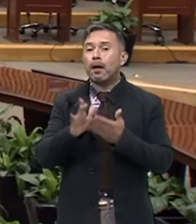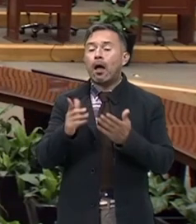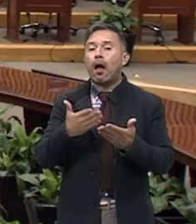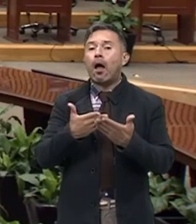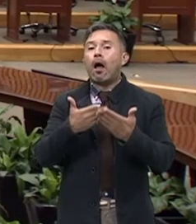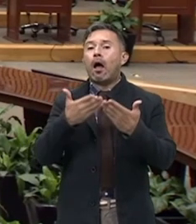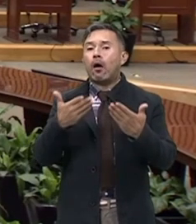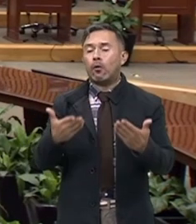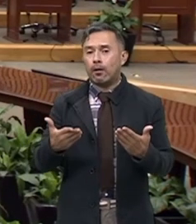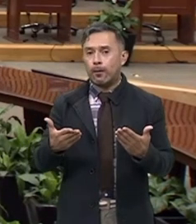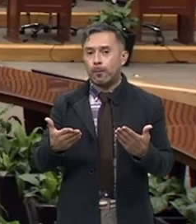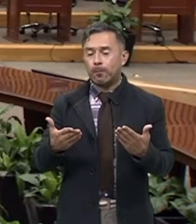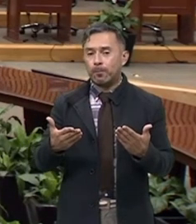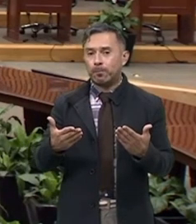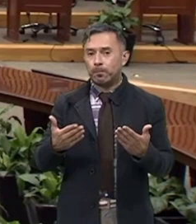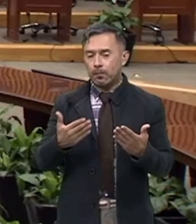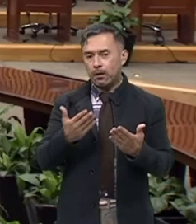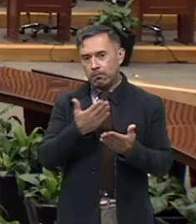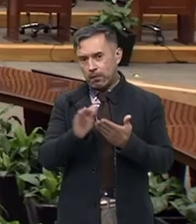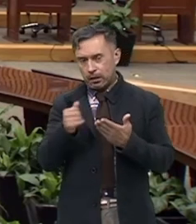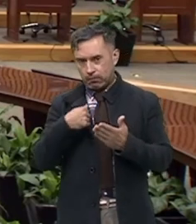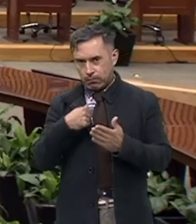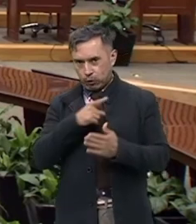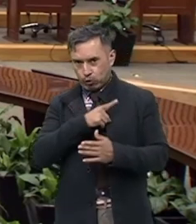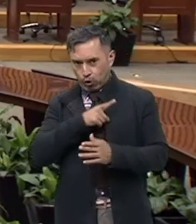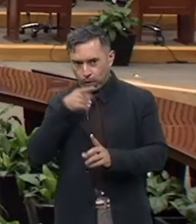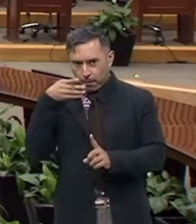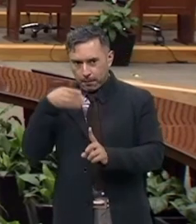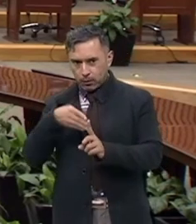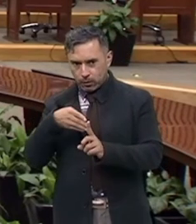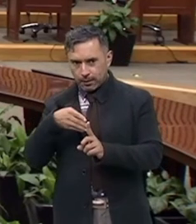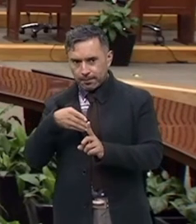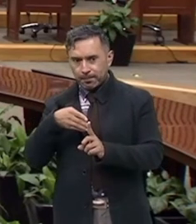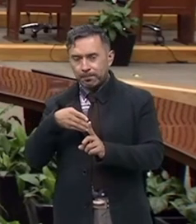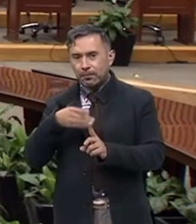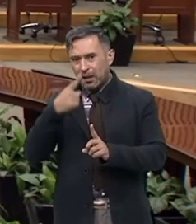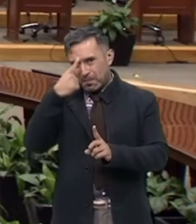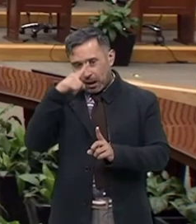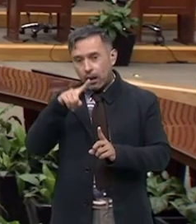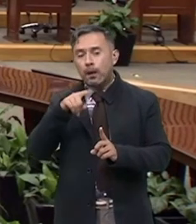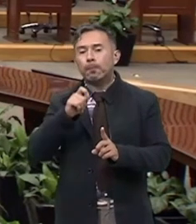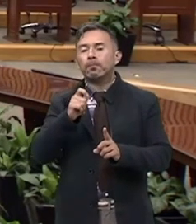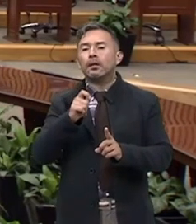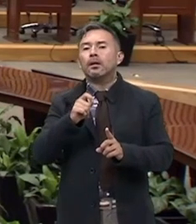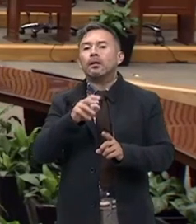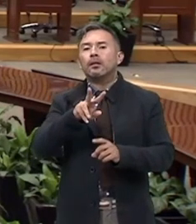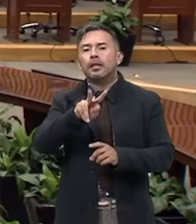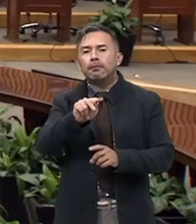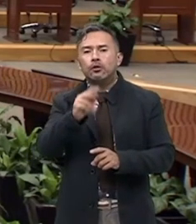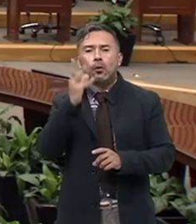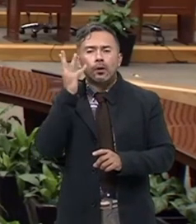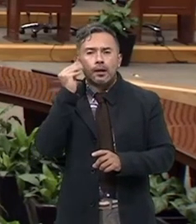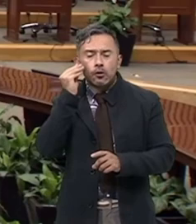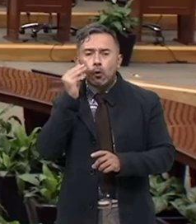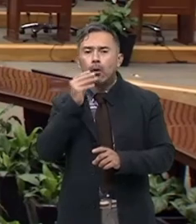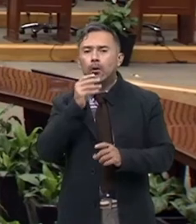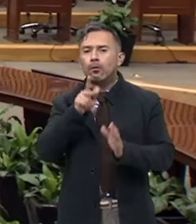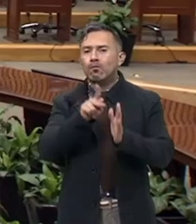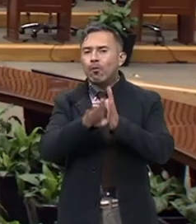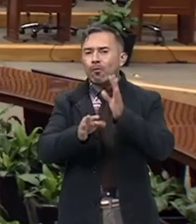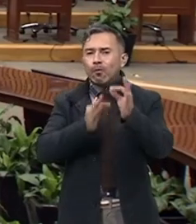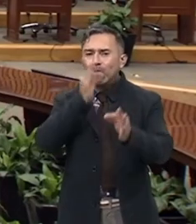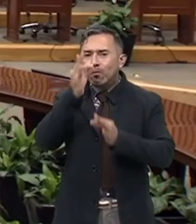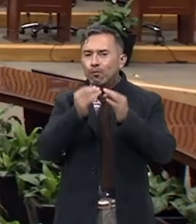consideración en lo particular por lo que hace a la sanción de suspensión de los promocionales con la